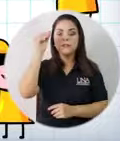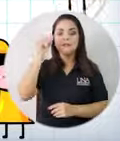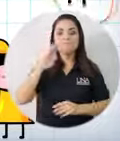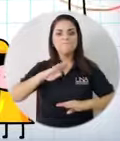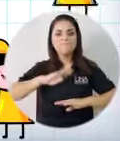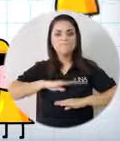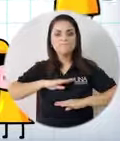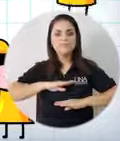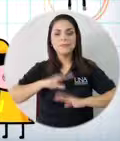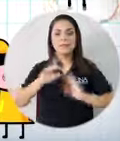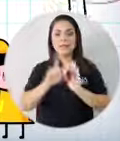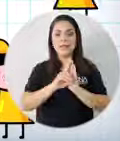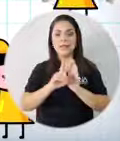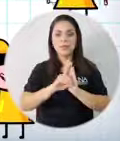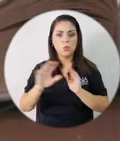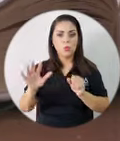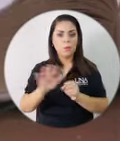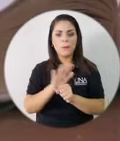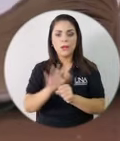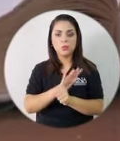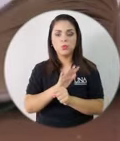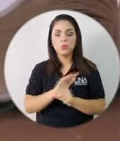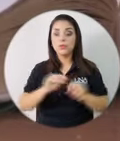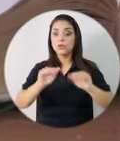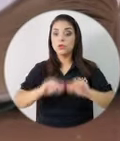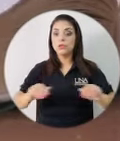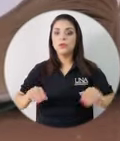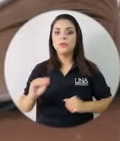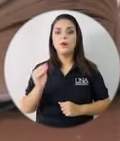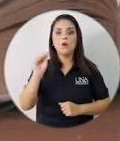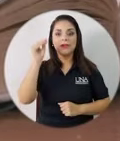los derechos plenos de los niños, niñas y adolescentes,